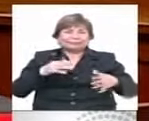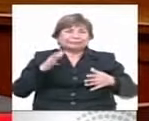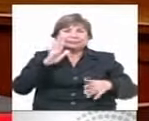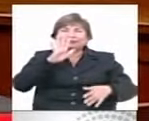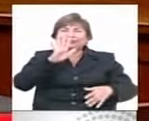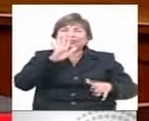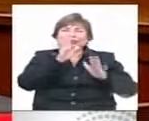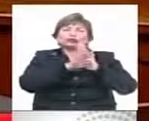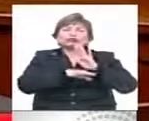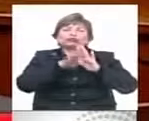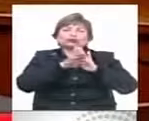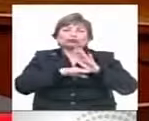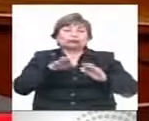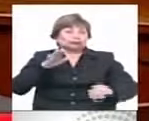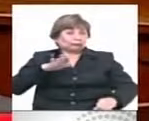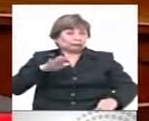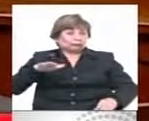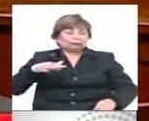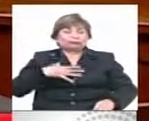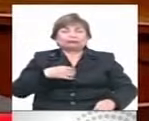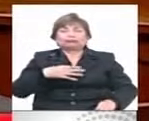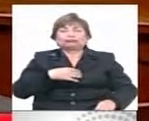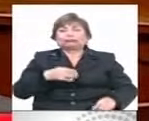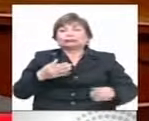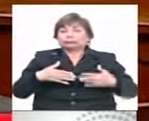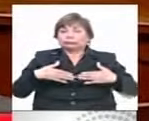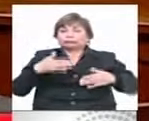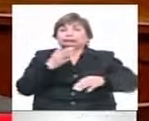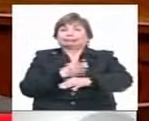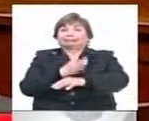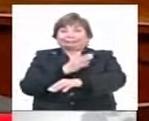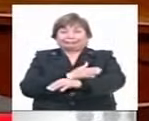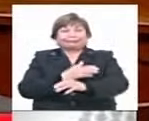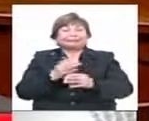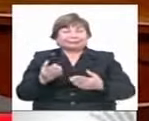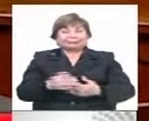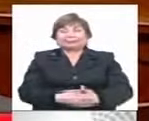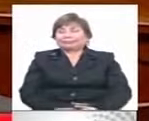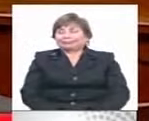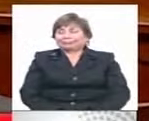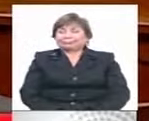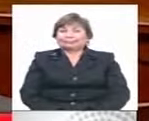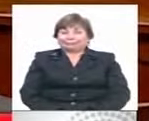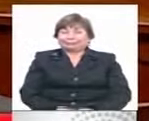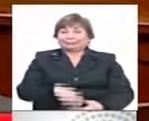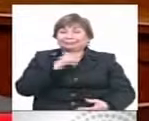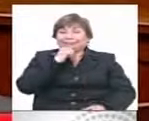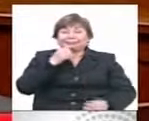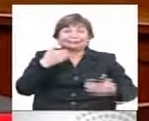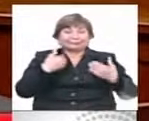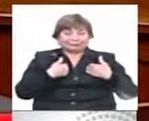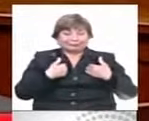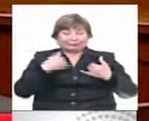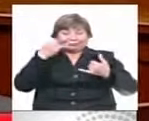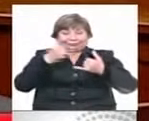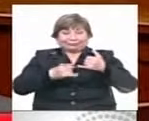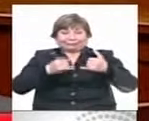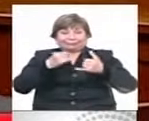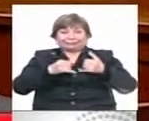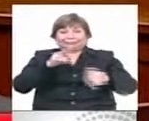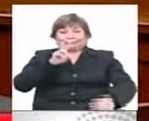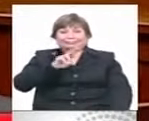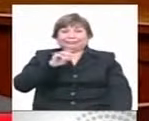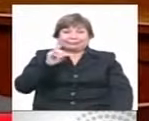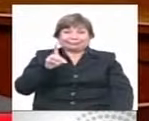años reciban los servicios priorizados para su desarrollo infantil temprano. Así se tiene previsto que al final del